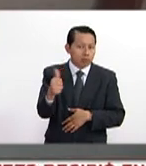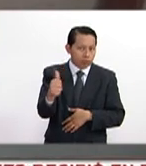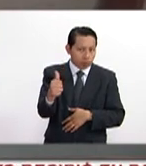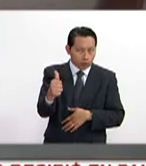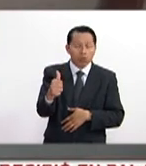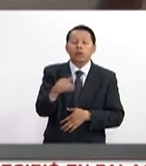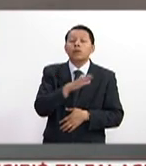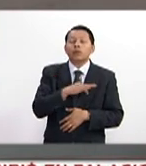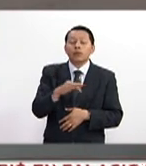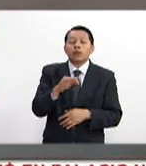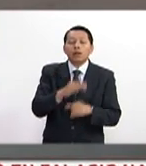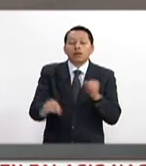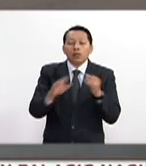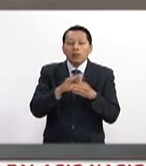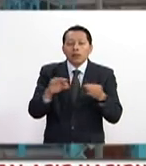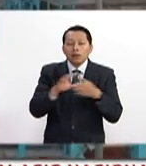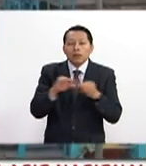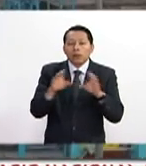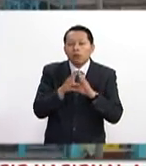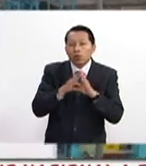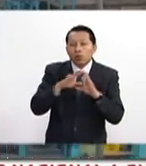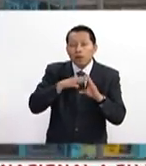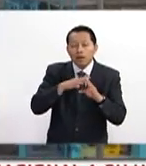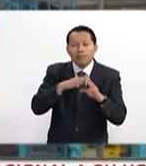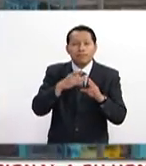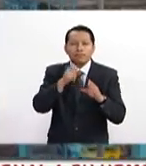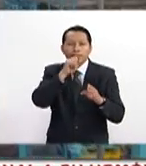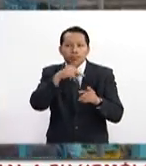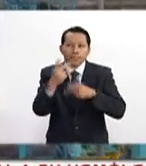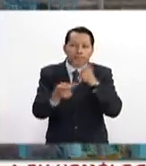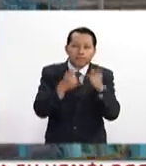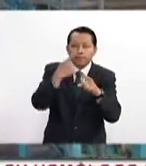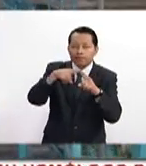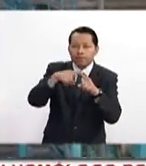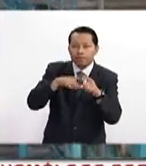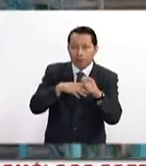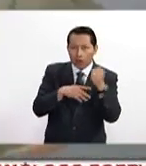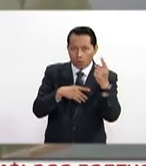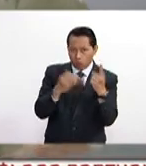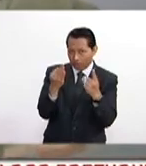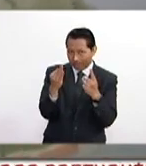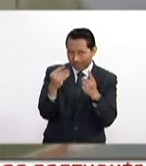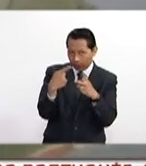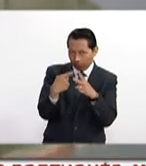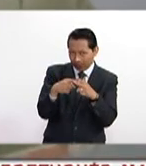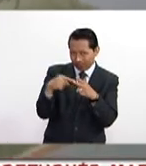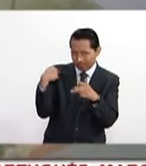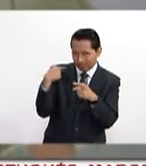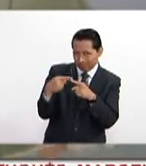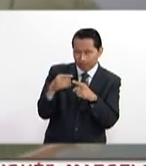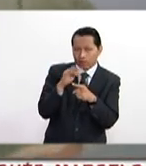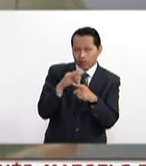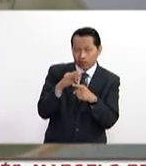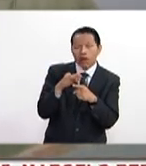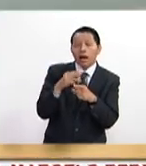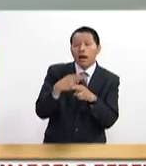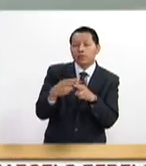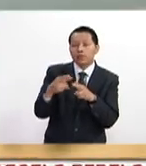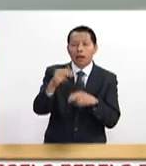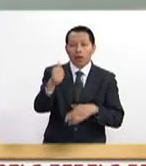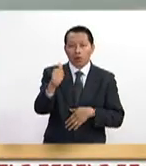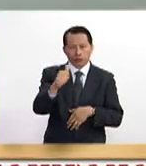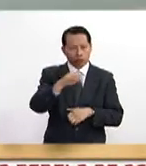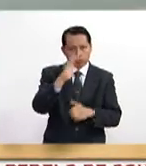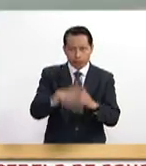último, aseguró que continuarán con el periodo de consultas públicas que inició el 1 de febrero y que finalizará a principios de